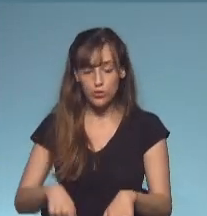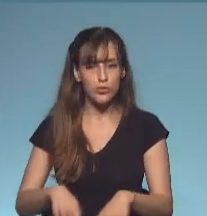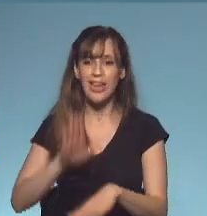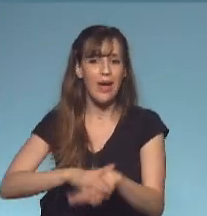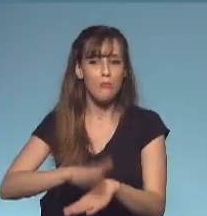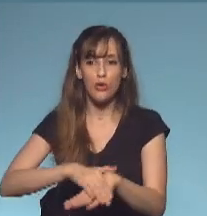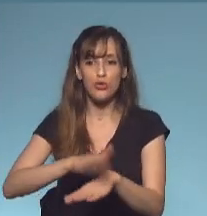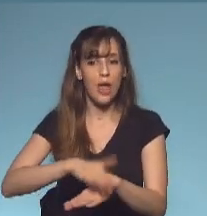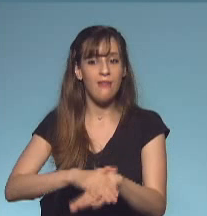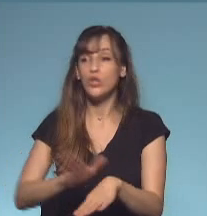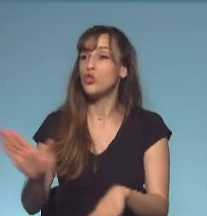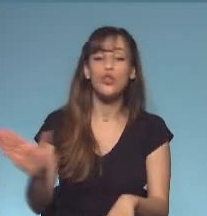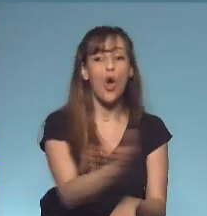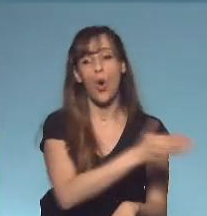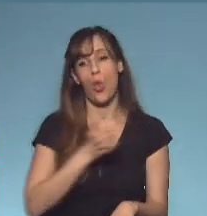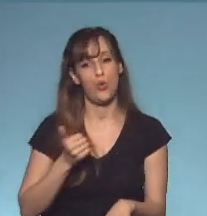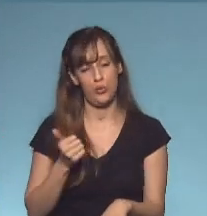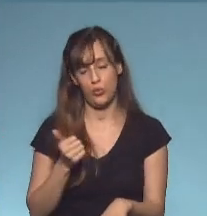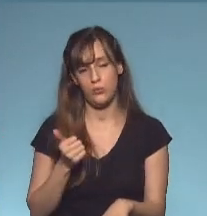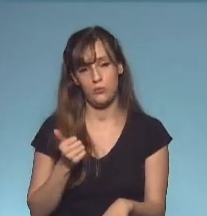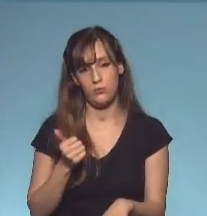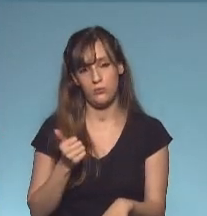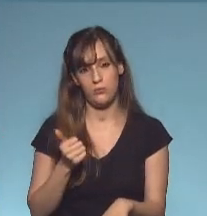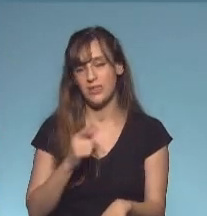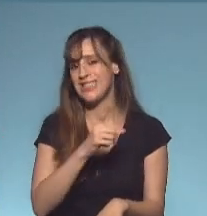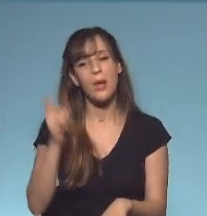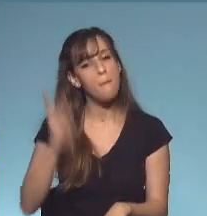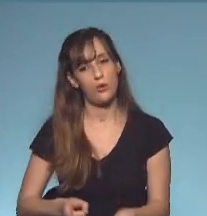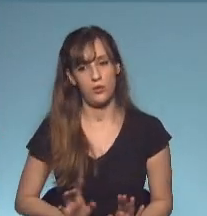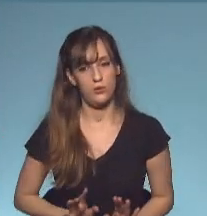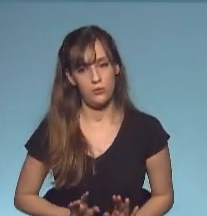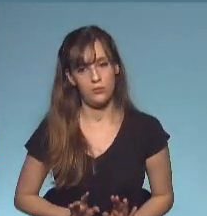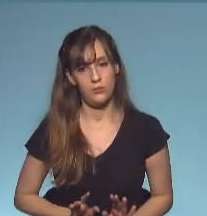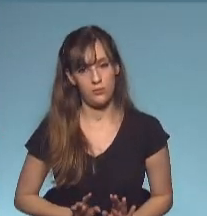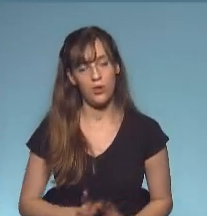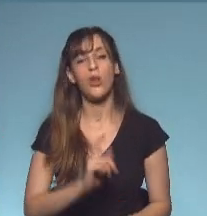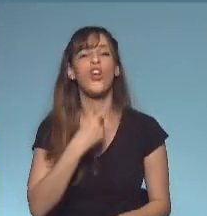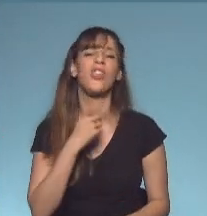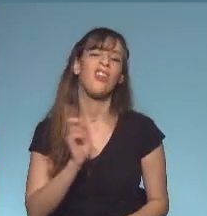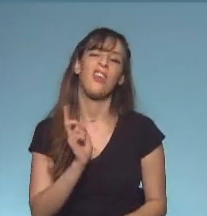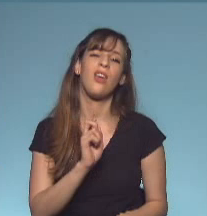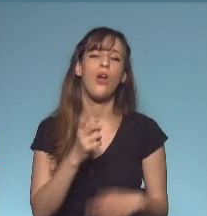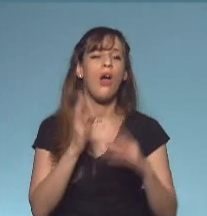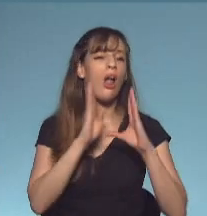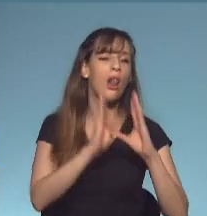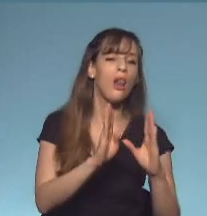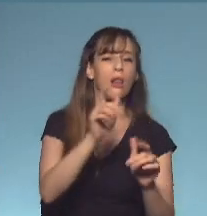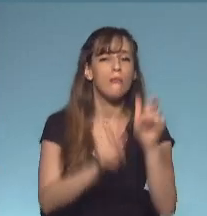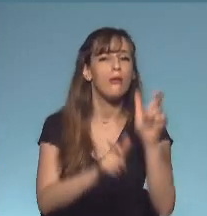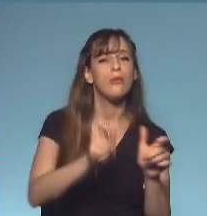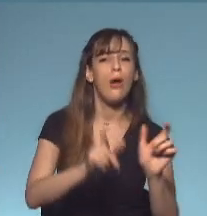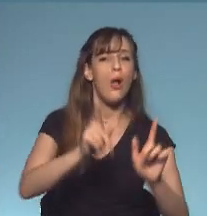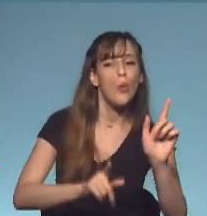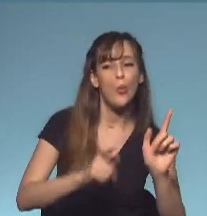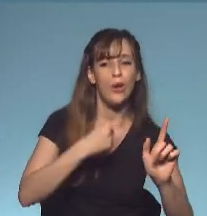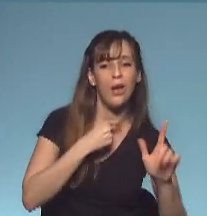compromiso entre todos y todas. Por eso digo que no quiero detenerme a aquellos que tal vez gritan más fuerte que los demás porque quieren